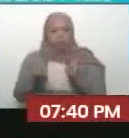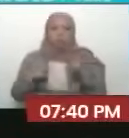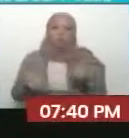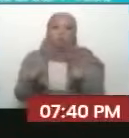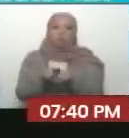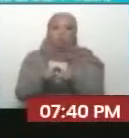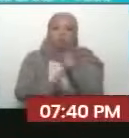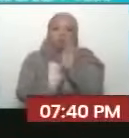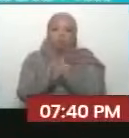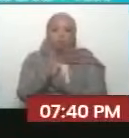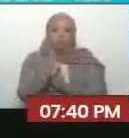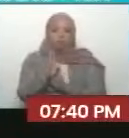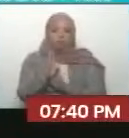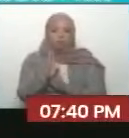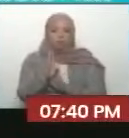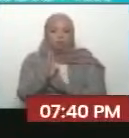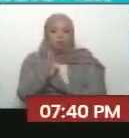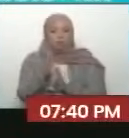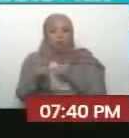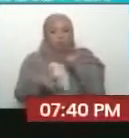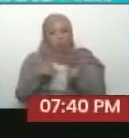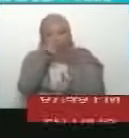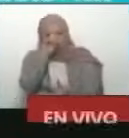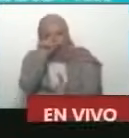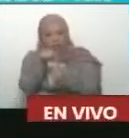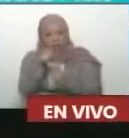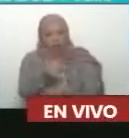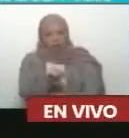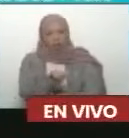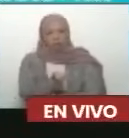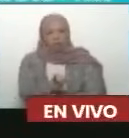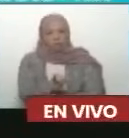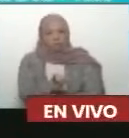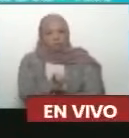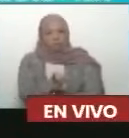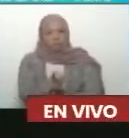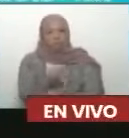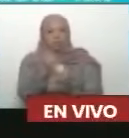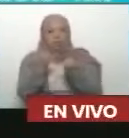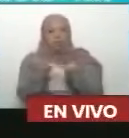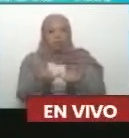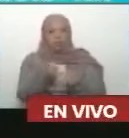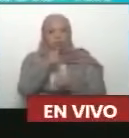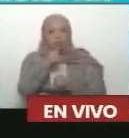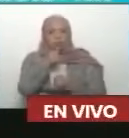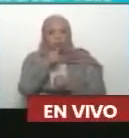poder avanzar hacia las metas que tiene, hacia los objetivos que tiene. Y en este caso